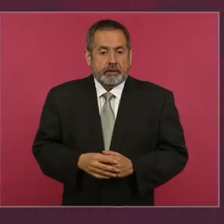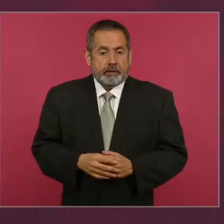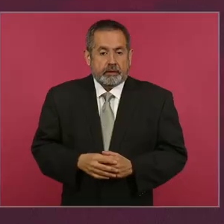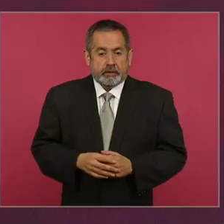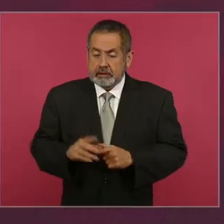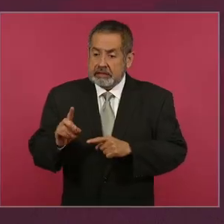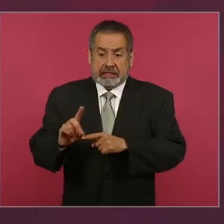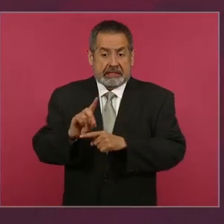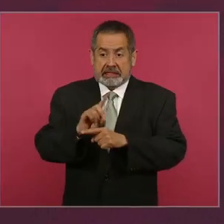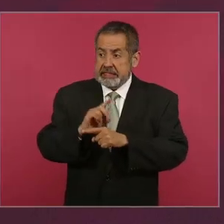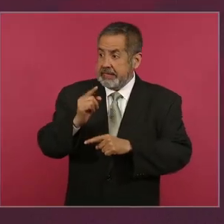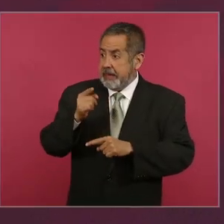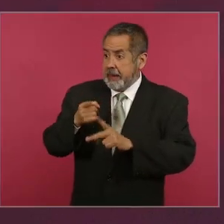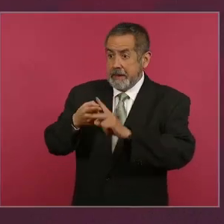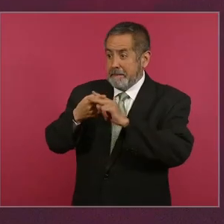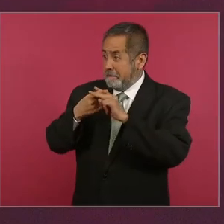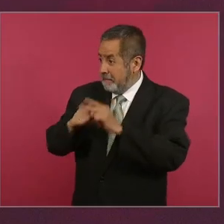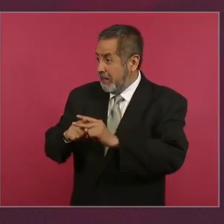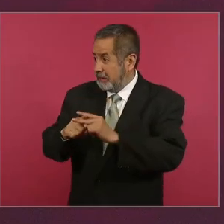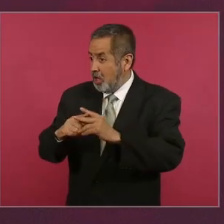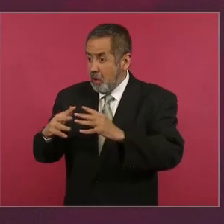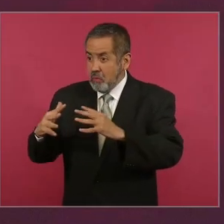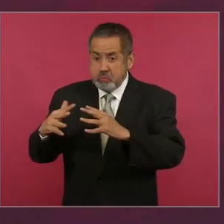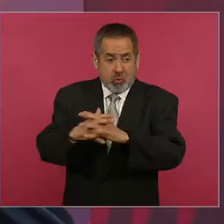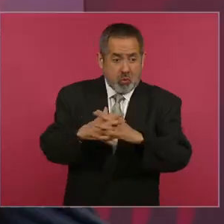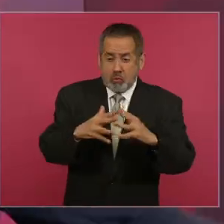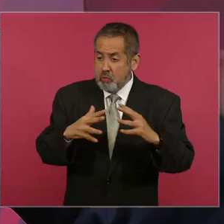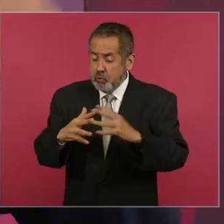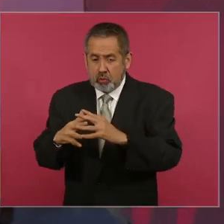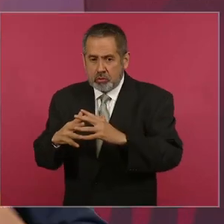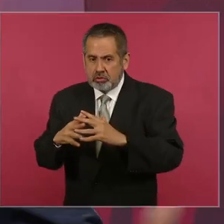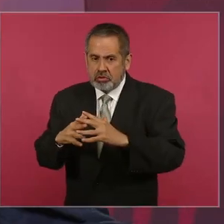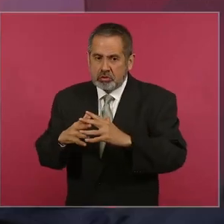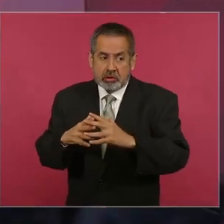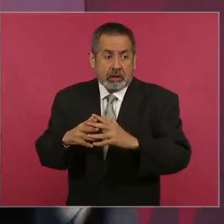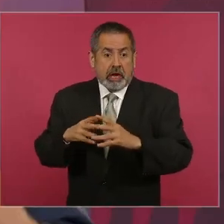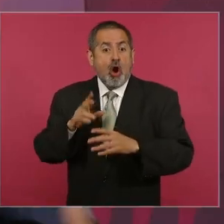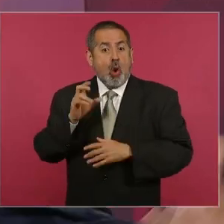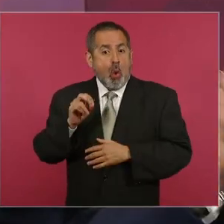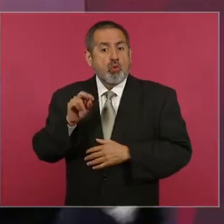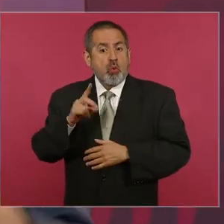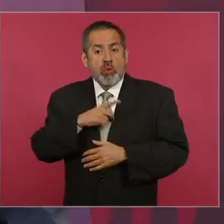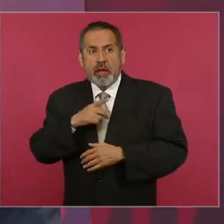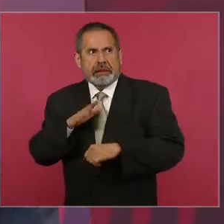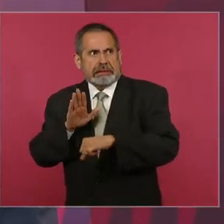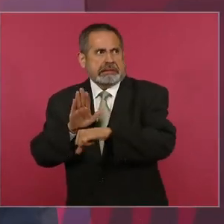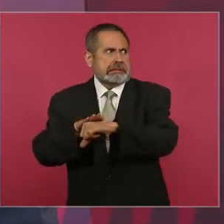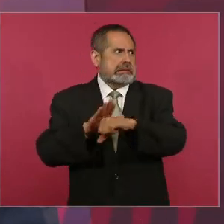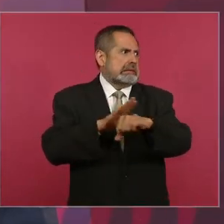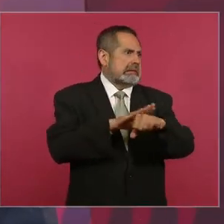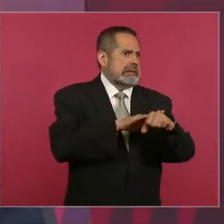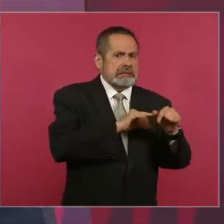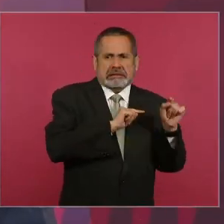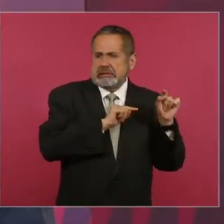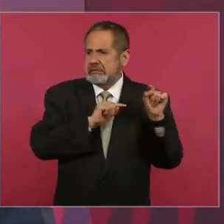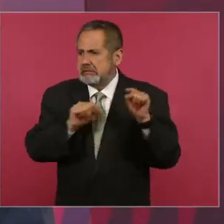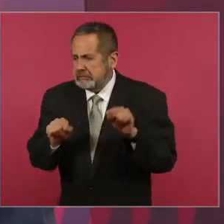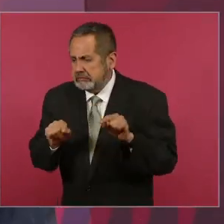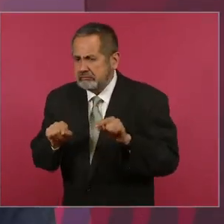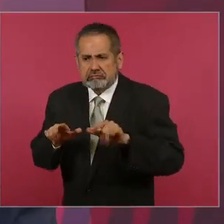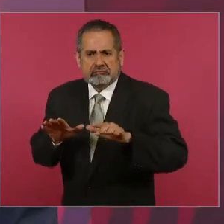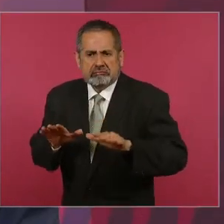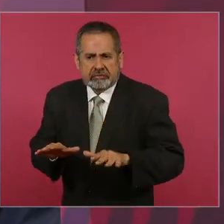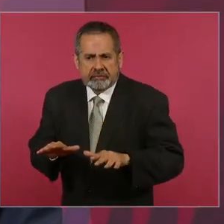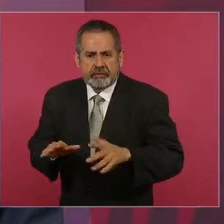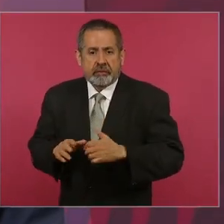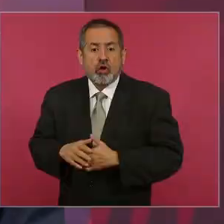los primeros momentos debió llamar a todos los países miembros.